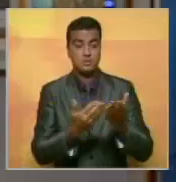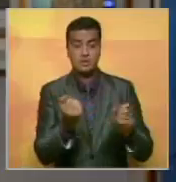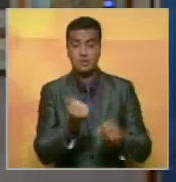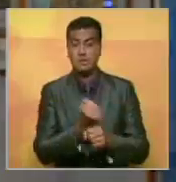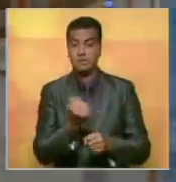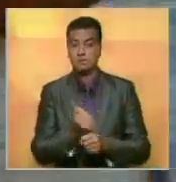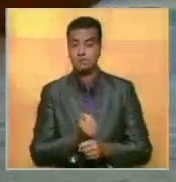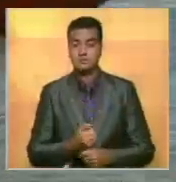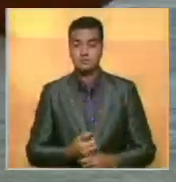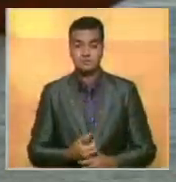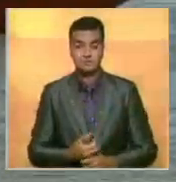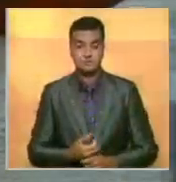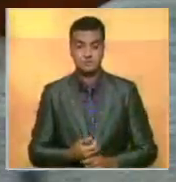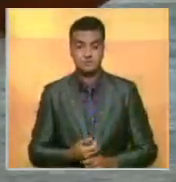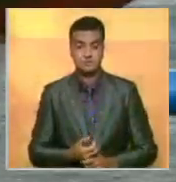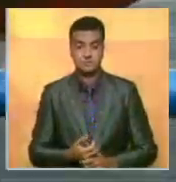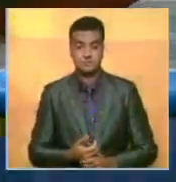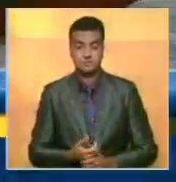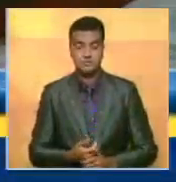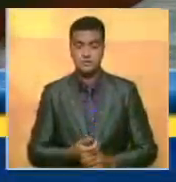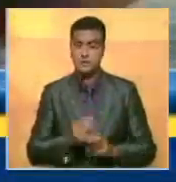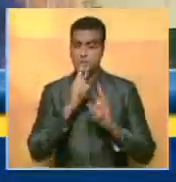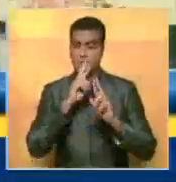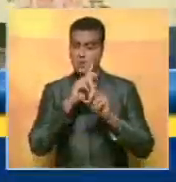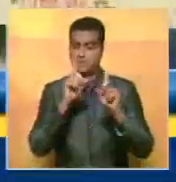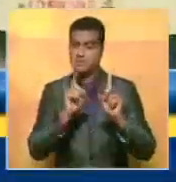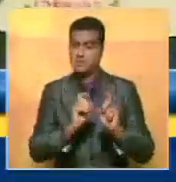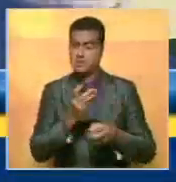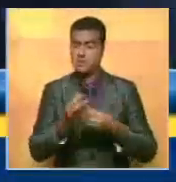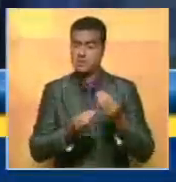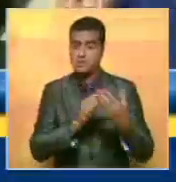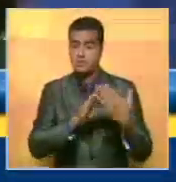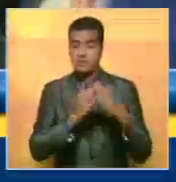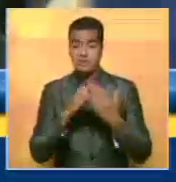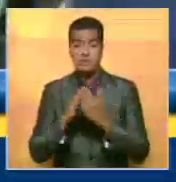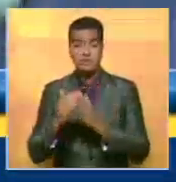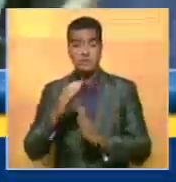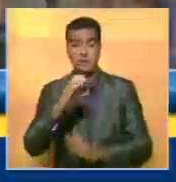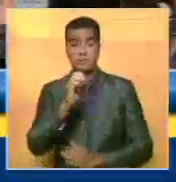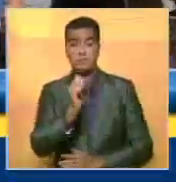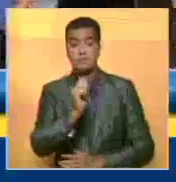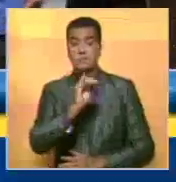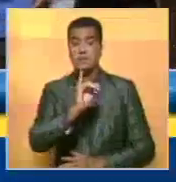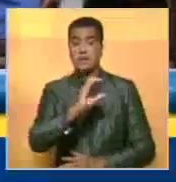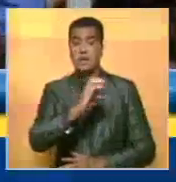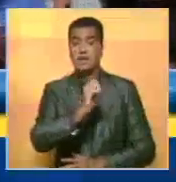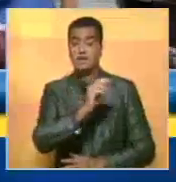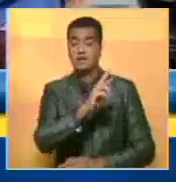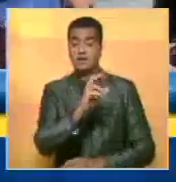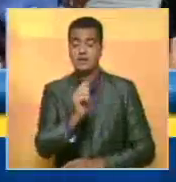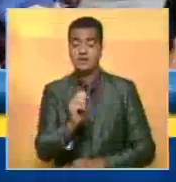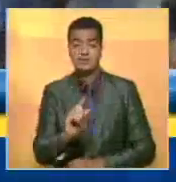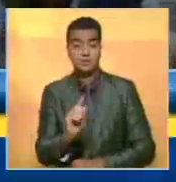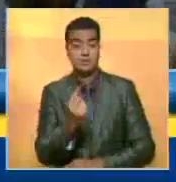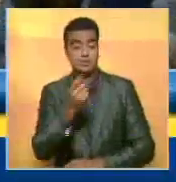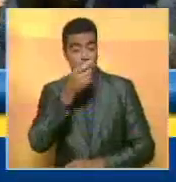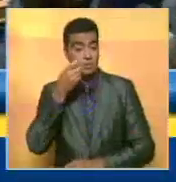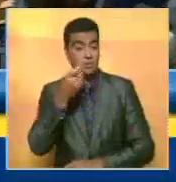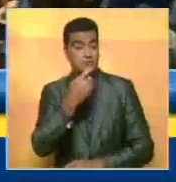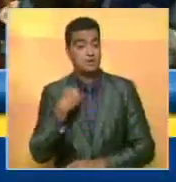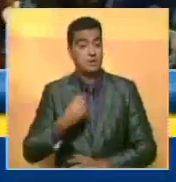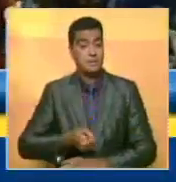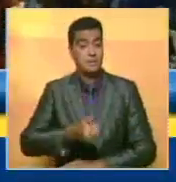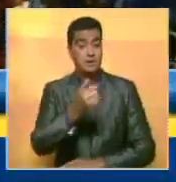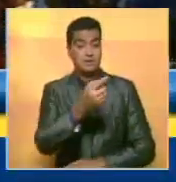empleo. Capriles dio respuesta a las interrogantes planteadas por la comunidad de Caicara del Orinoco. Afirman que ese es uno de los pueblos que tiene